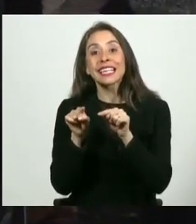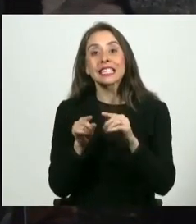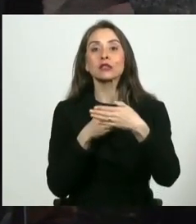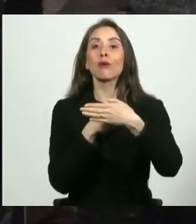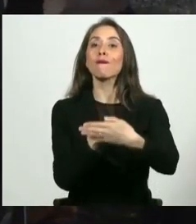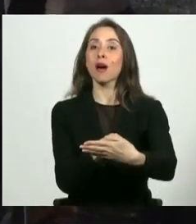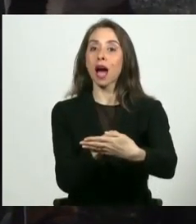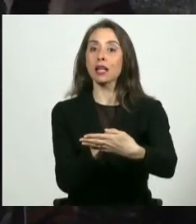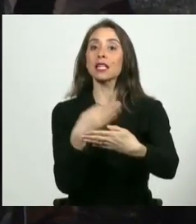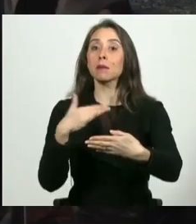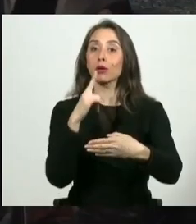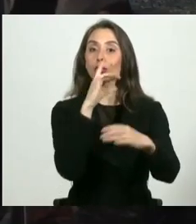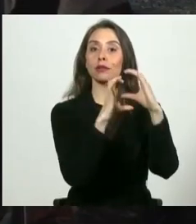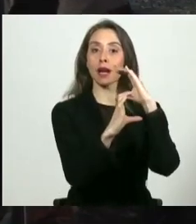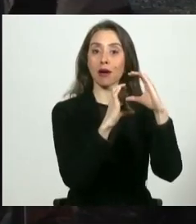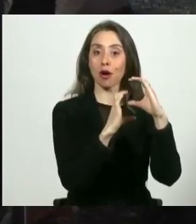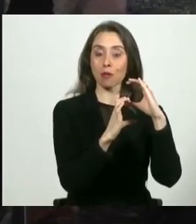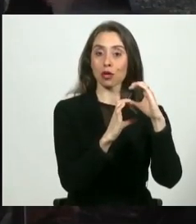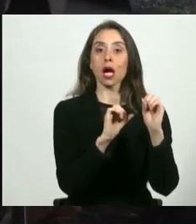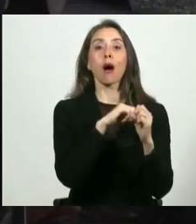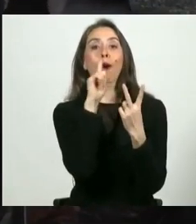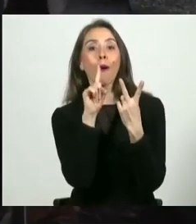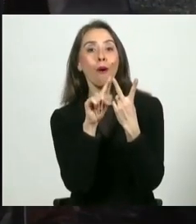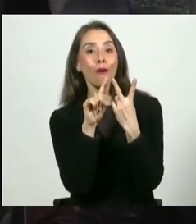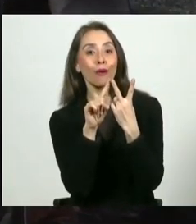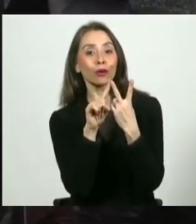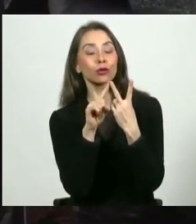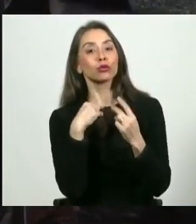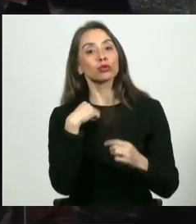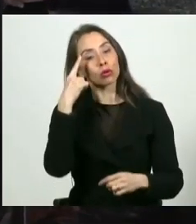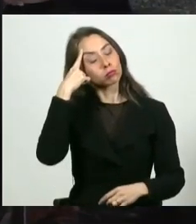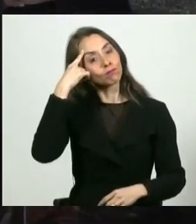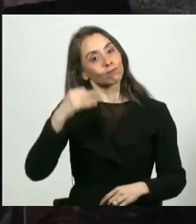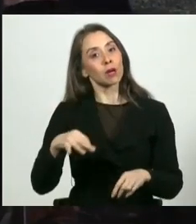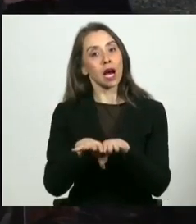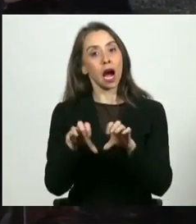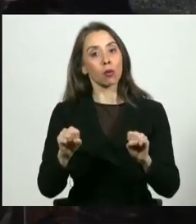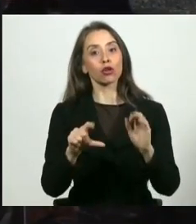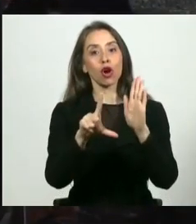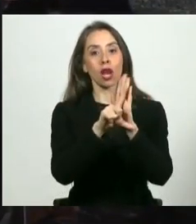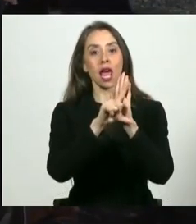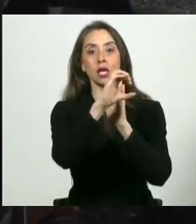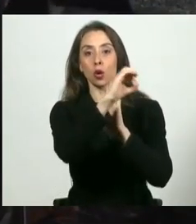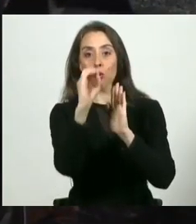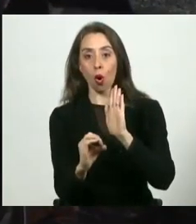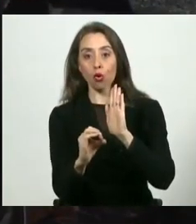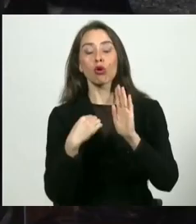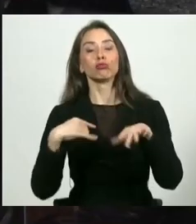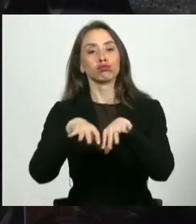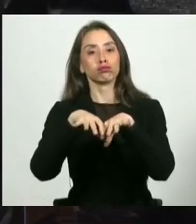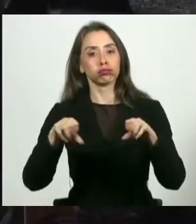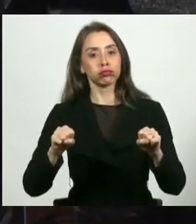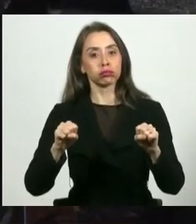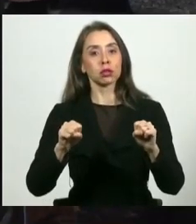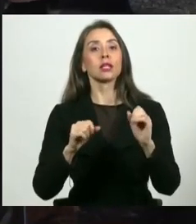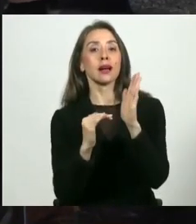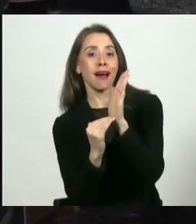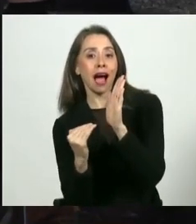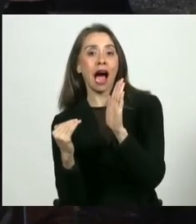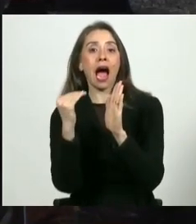barrera importante, la barrera comunicacional. Por otra parte, estoy absolutamente de acuerdo en la ley de cuotas, y eso es un